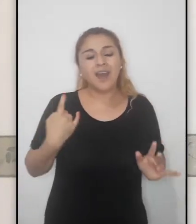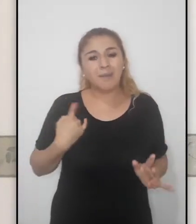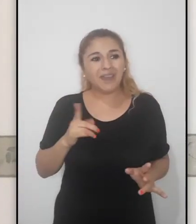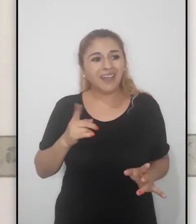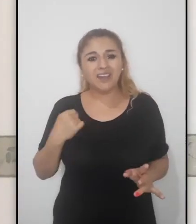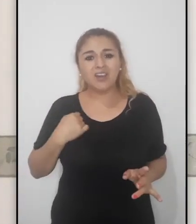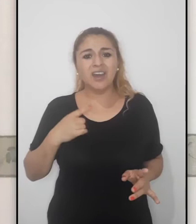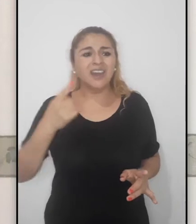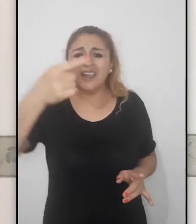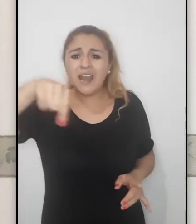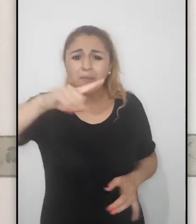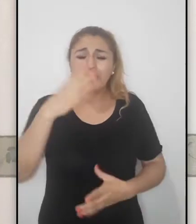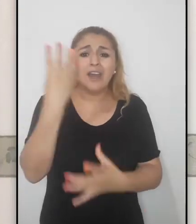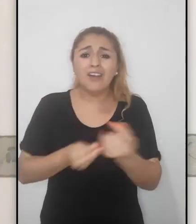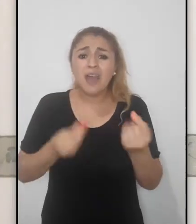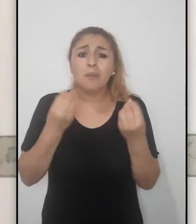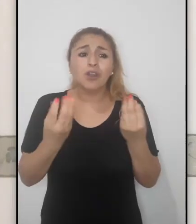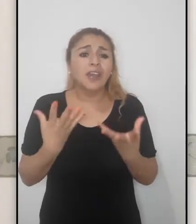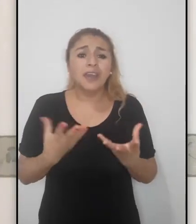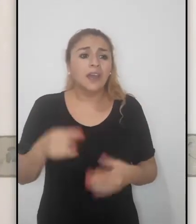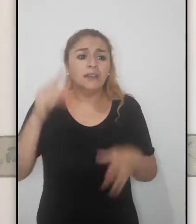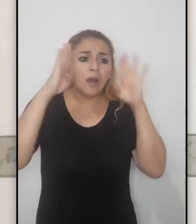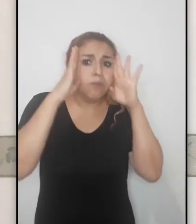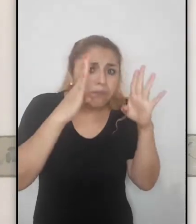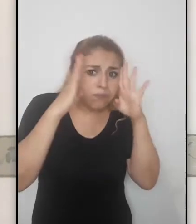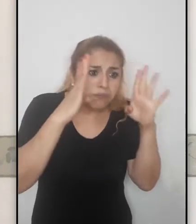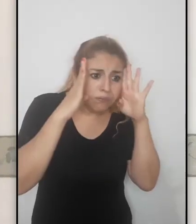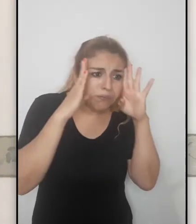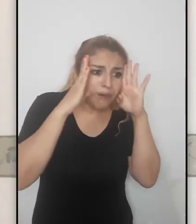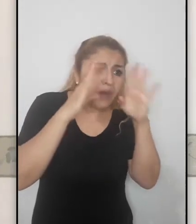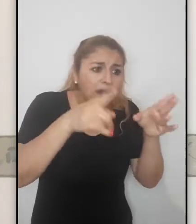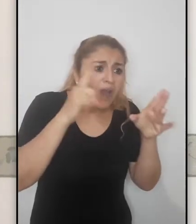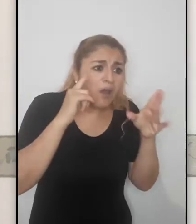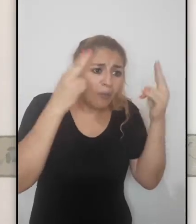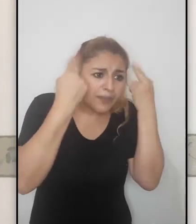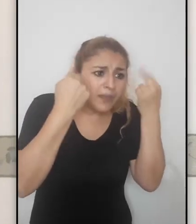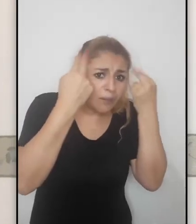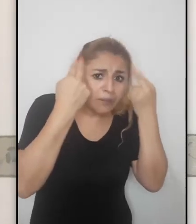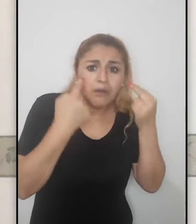podemos perder de vista el enfoque principal